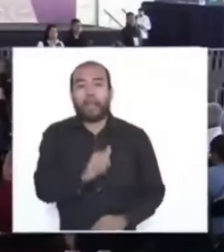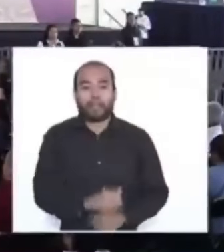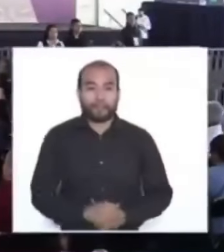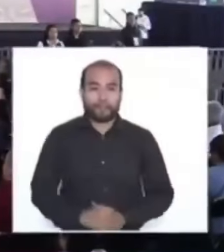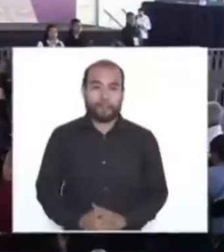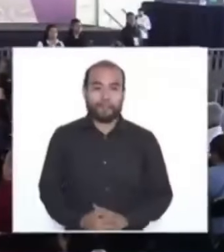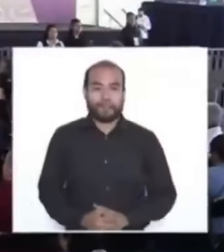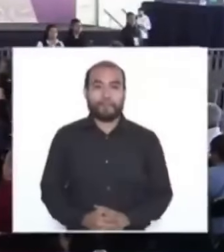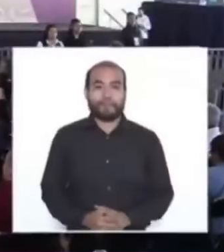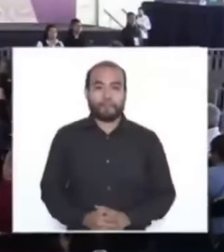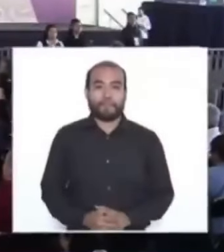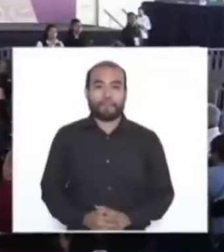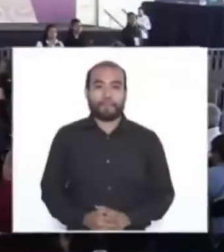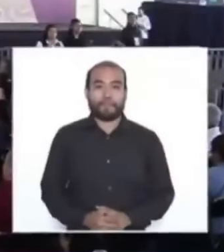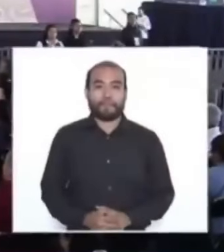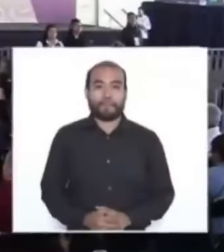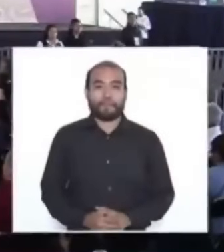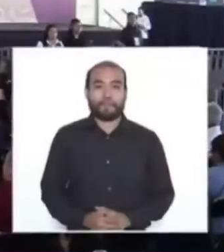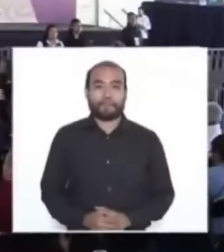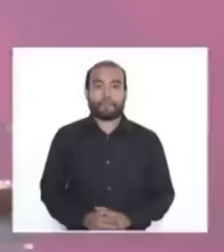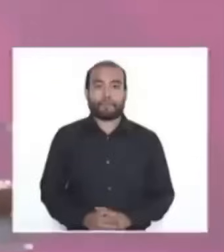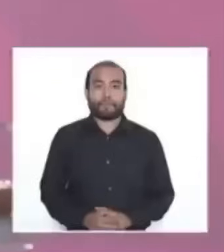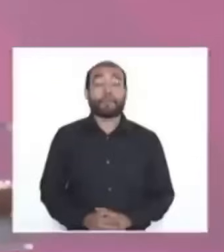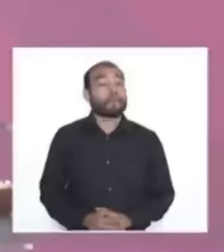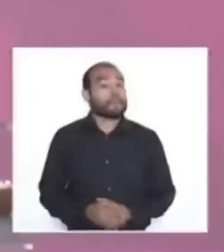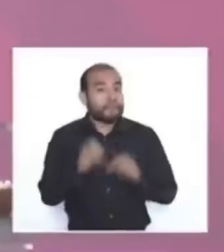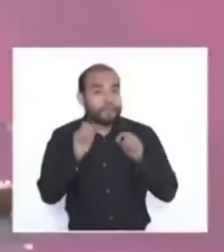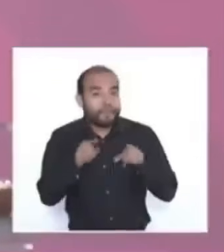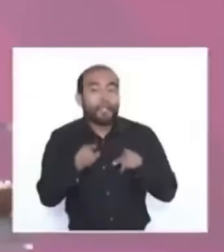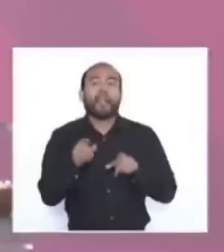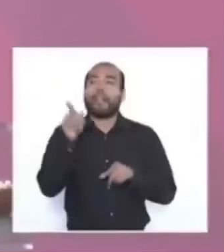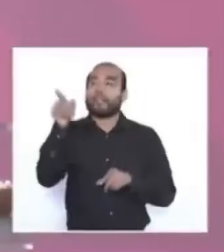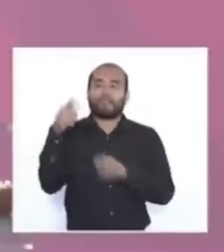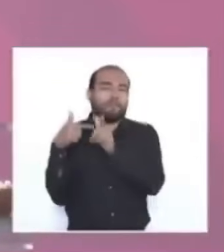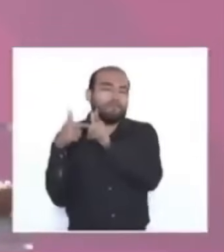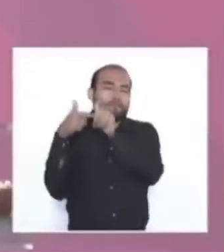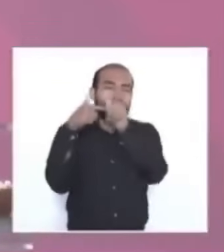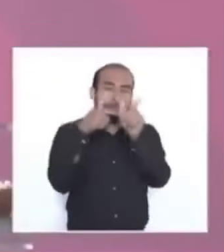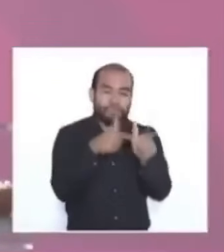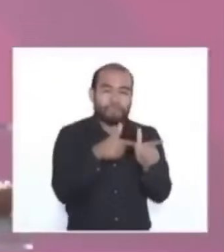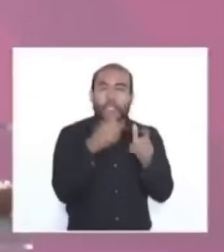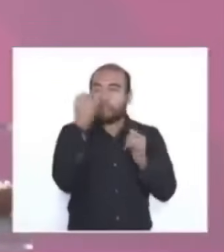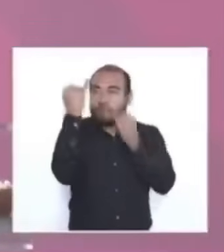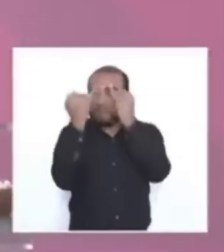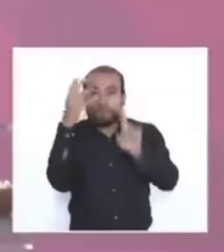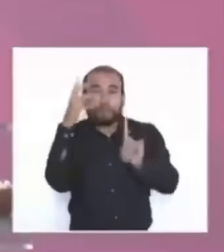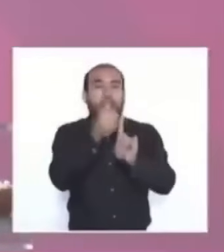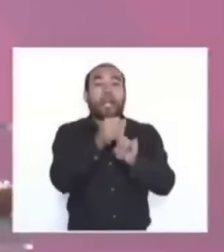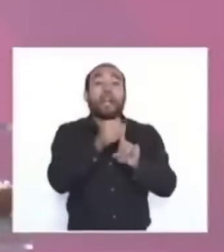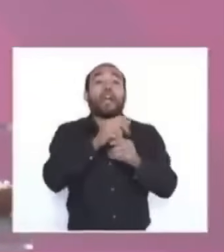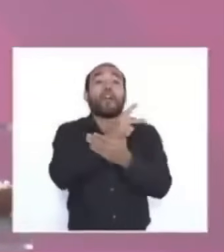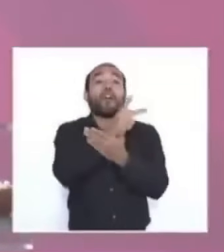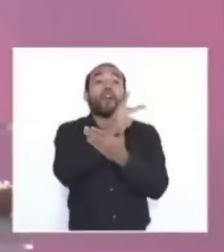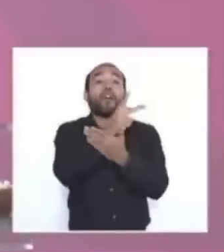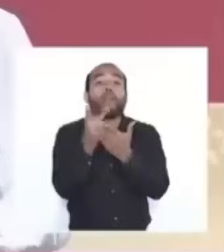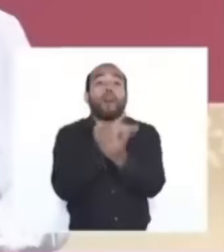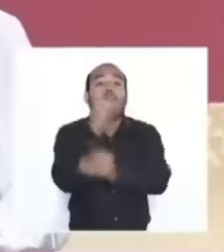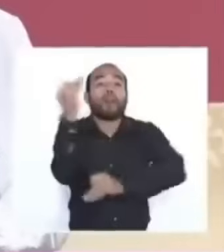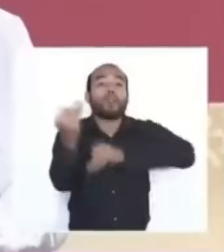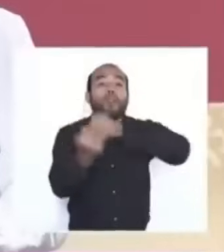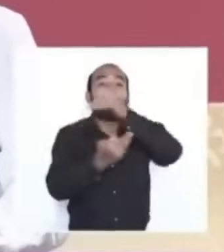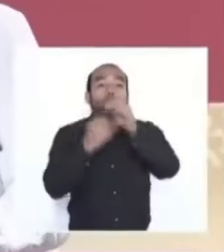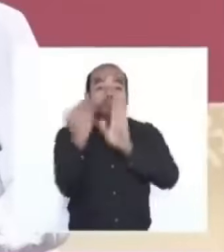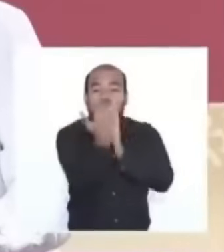Además, hablo de la continuidad porque vamos a mantener todos los programas del